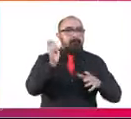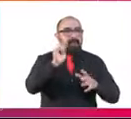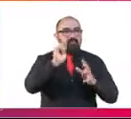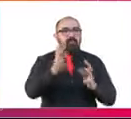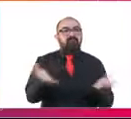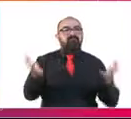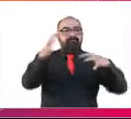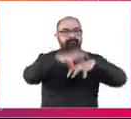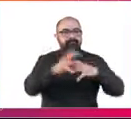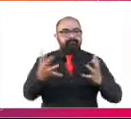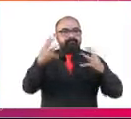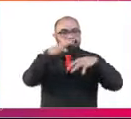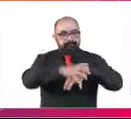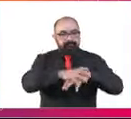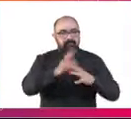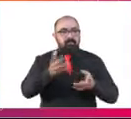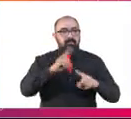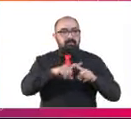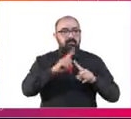generamos